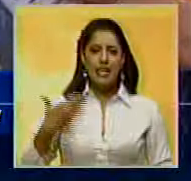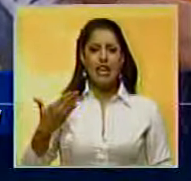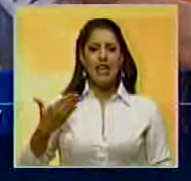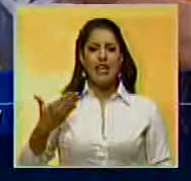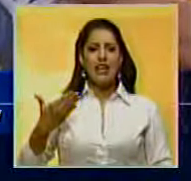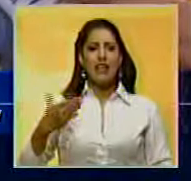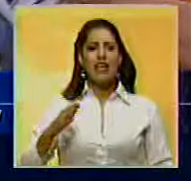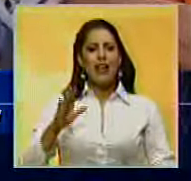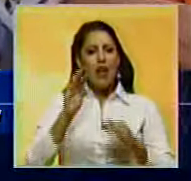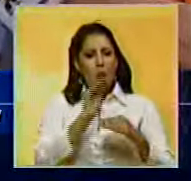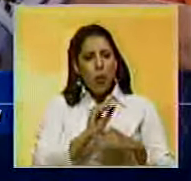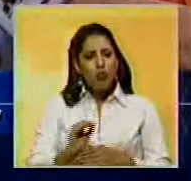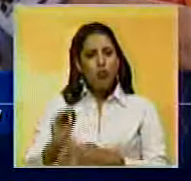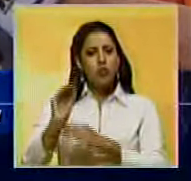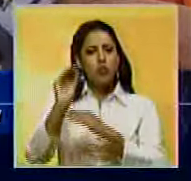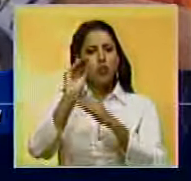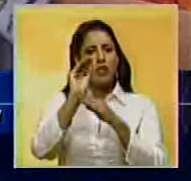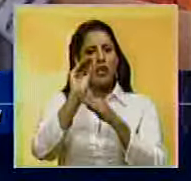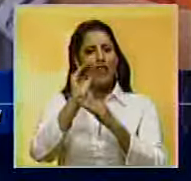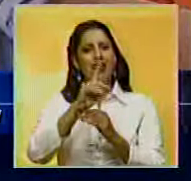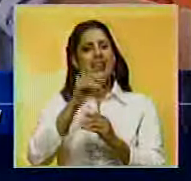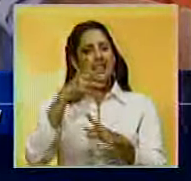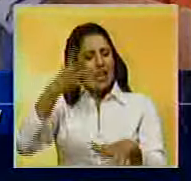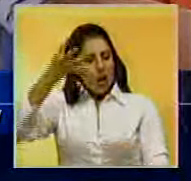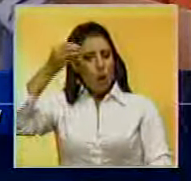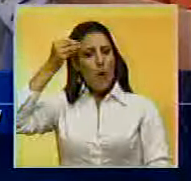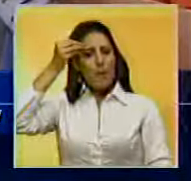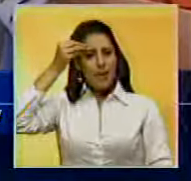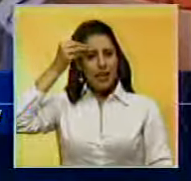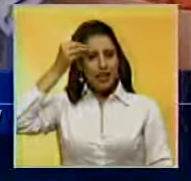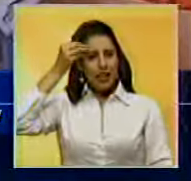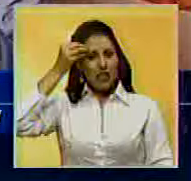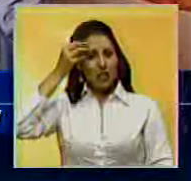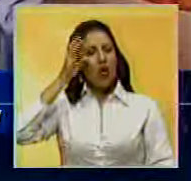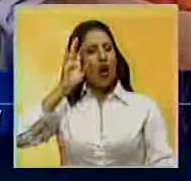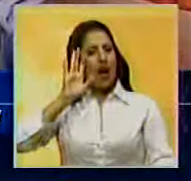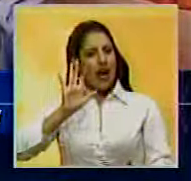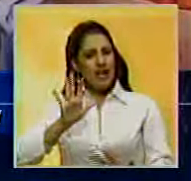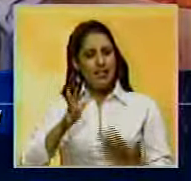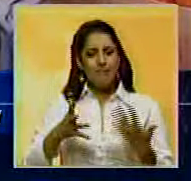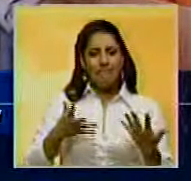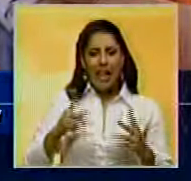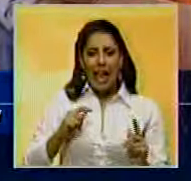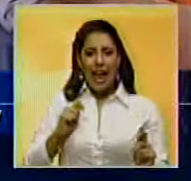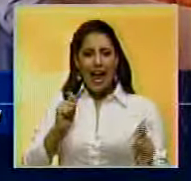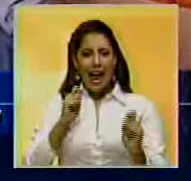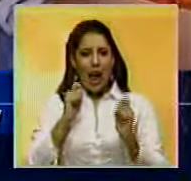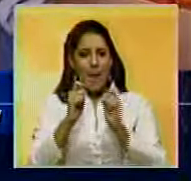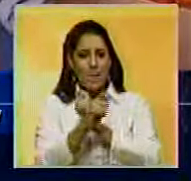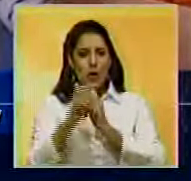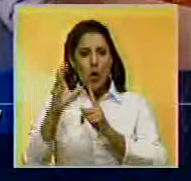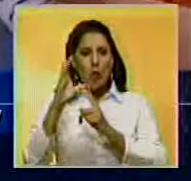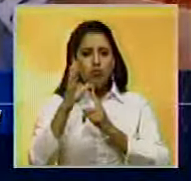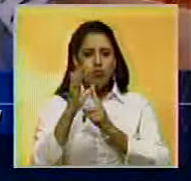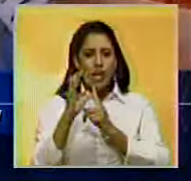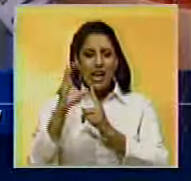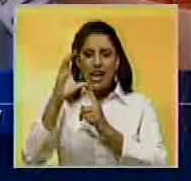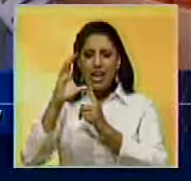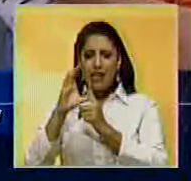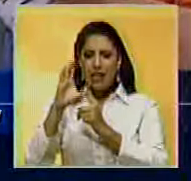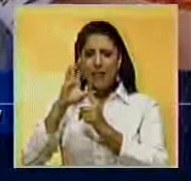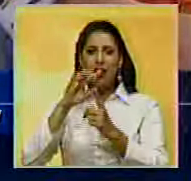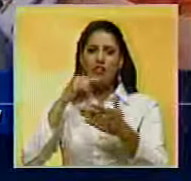ser conservacionistas, que han comprendido, producto de ese cambio climático y